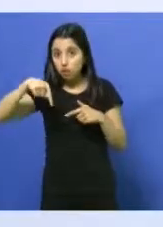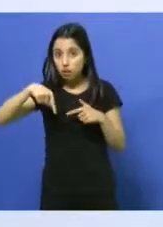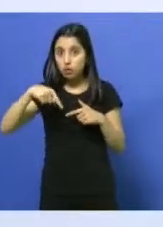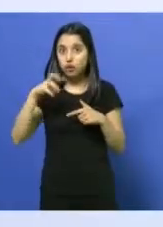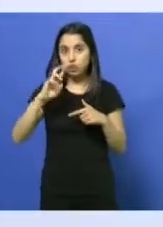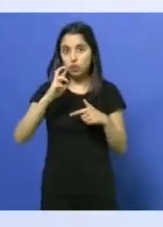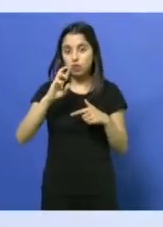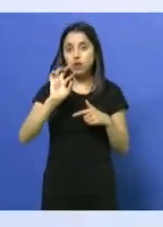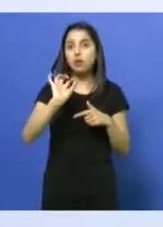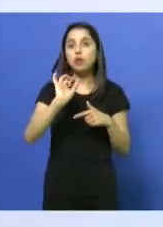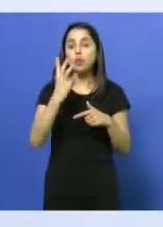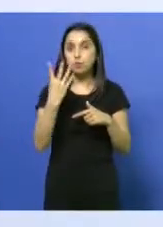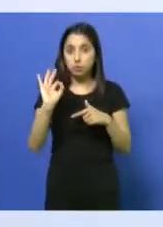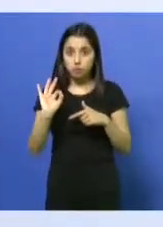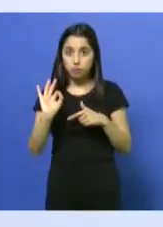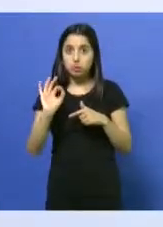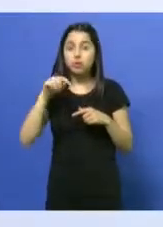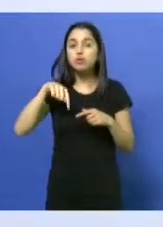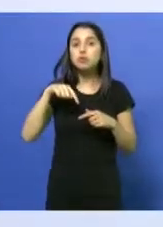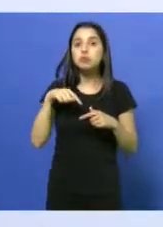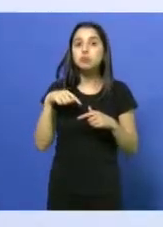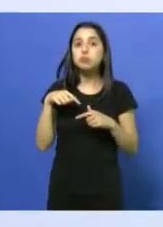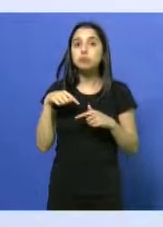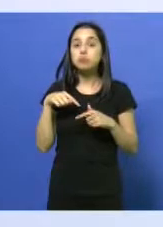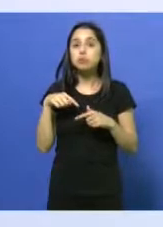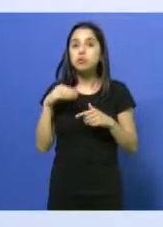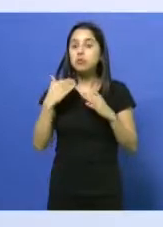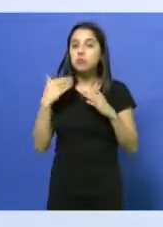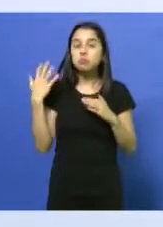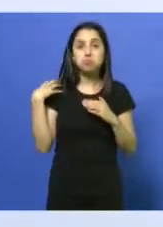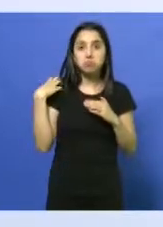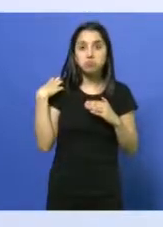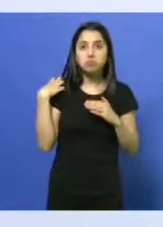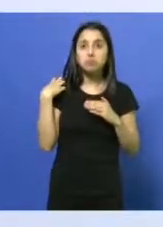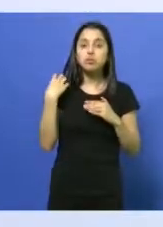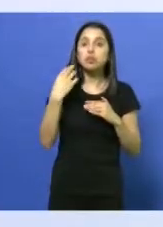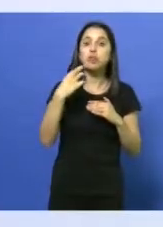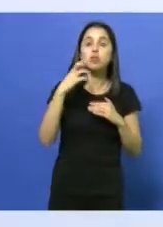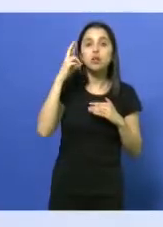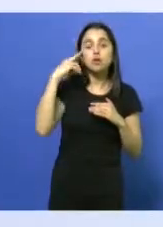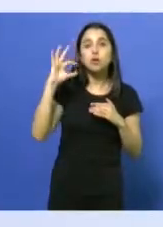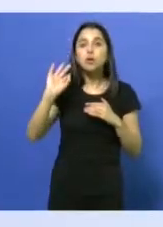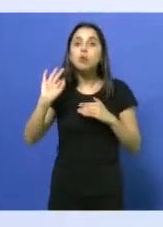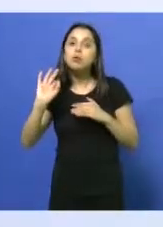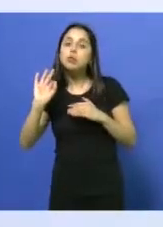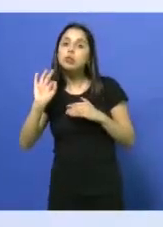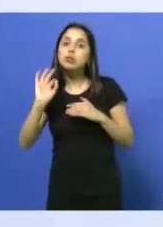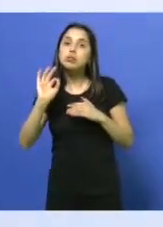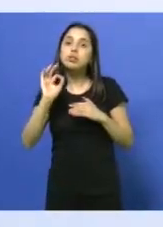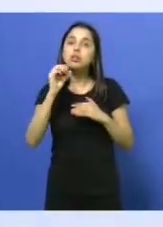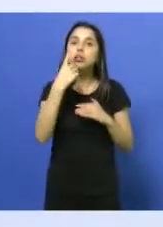actualización. Nosotros normalmente, como cobrábamos 90-120 días, calzábamos nuestro